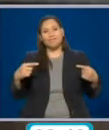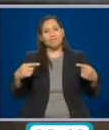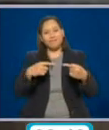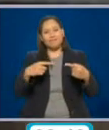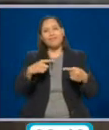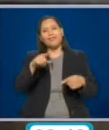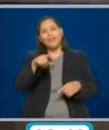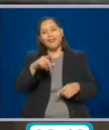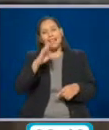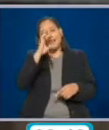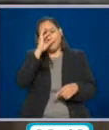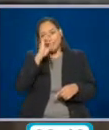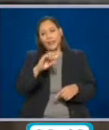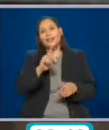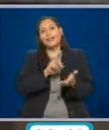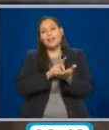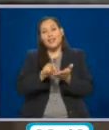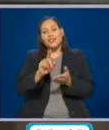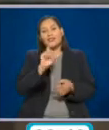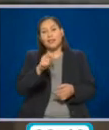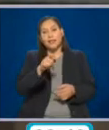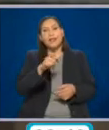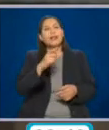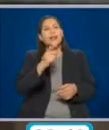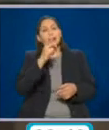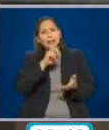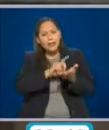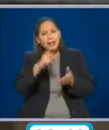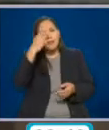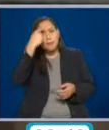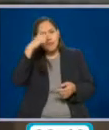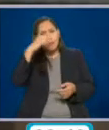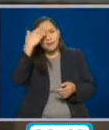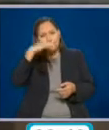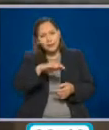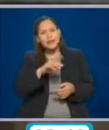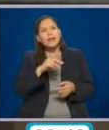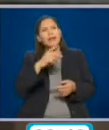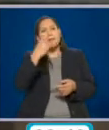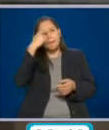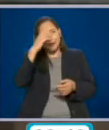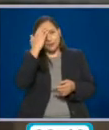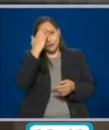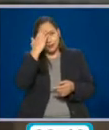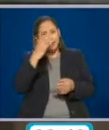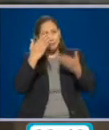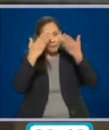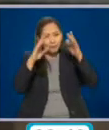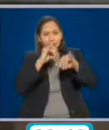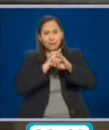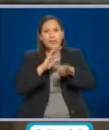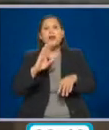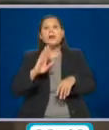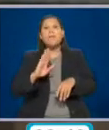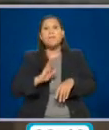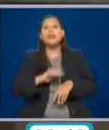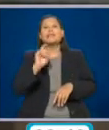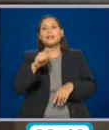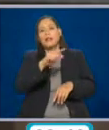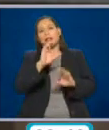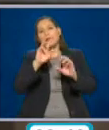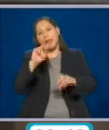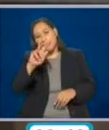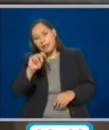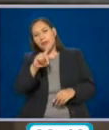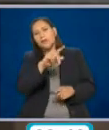otro tipo de derecho, que es el derecho a saber, el derecho de la gente a saber alguna información, sobre todo si son figuras públicas, claro, sean